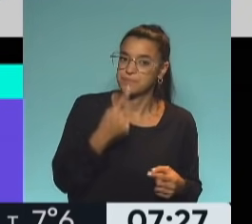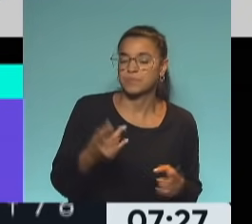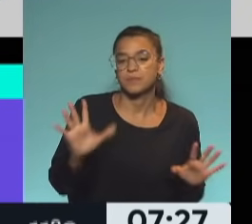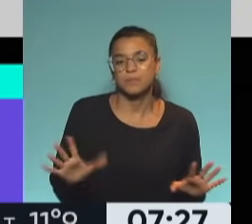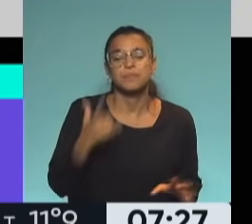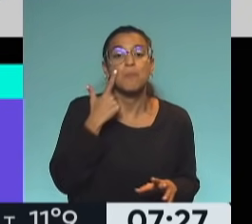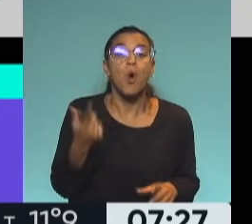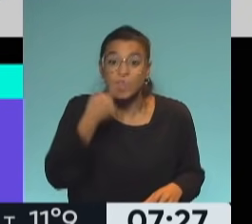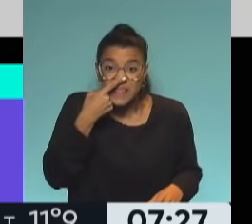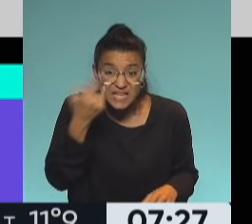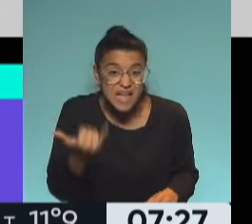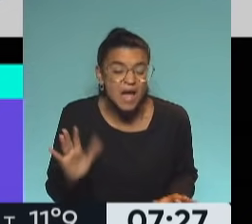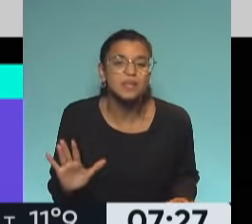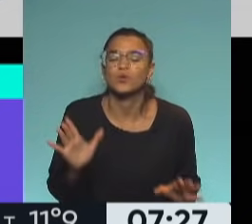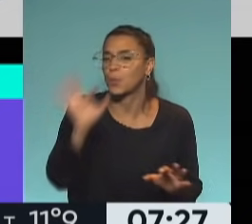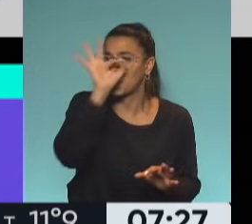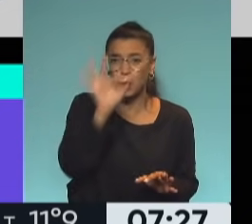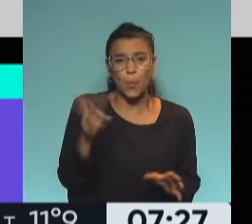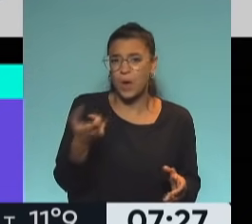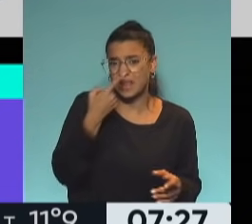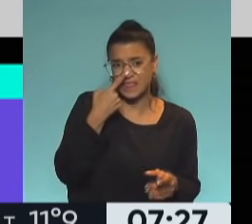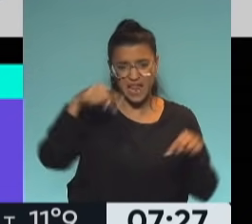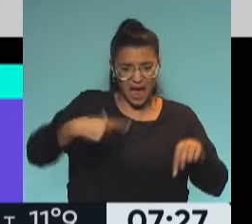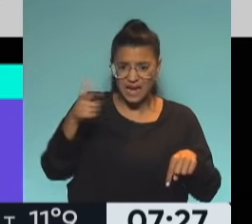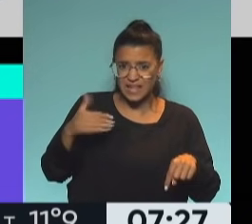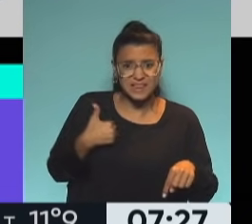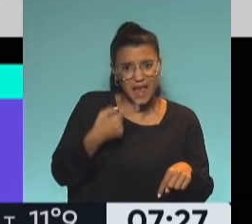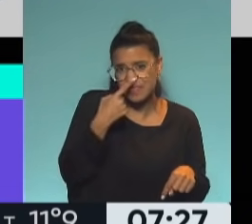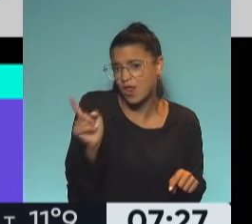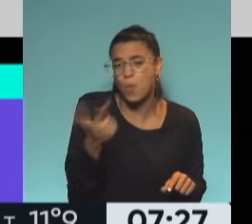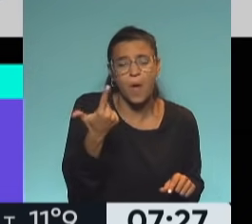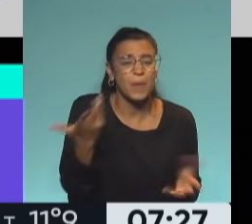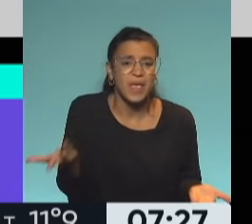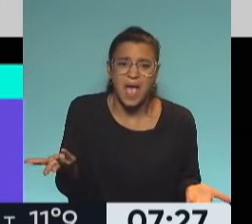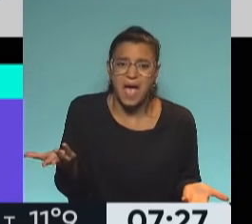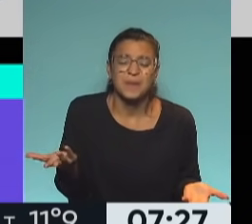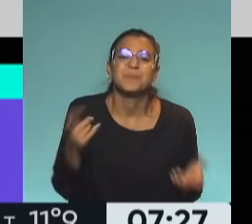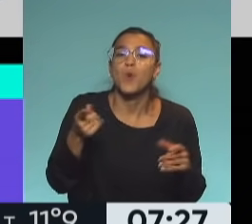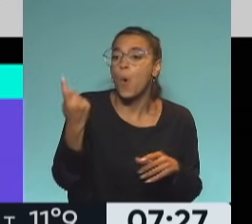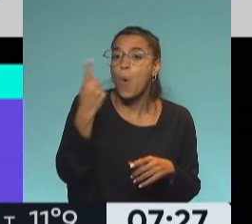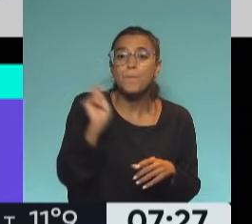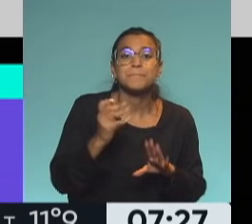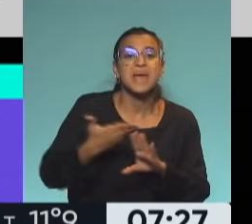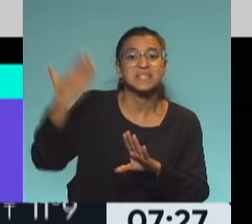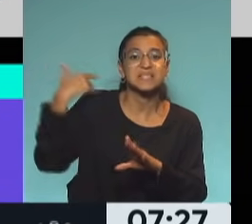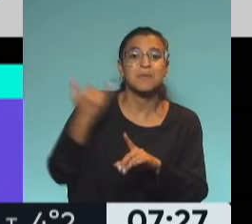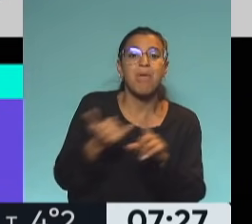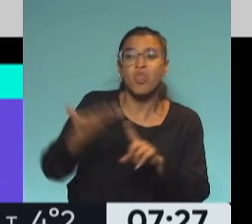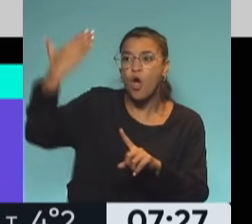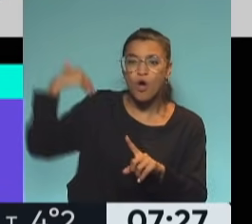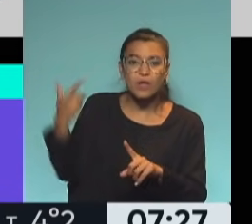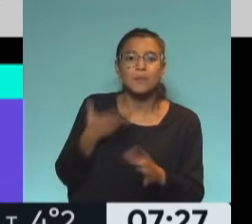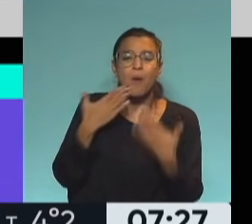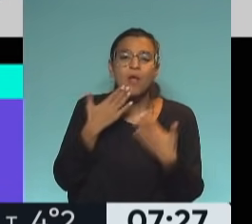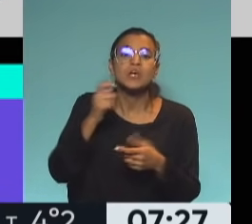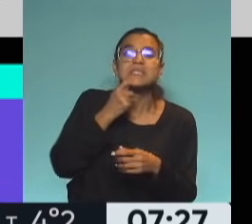Que mostraron interés, claro. Nunca se mostró interés en la Argentina por realizar. Hace un mes y medio que estamos hablando nada más que de